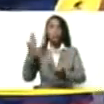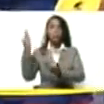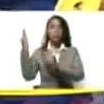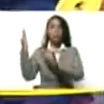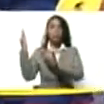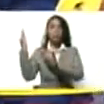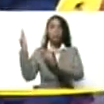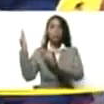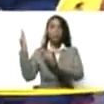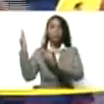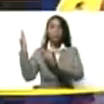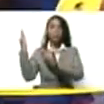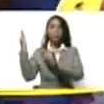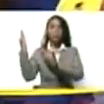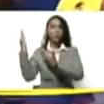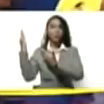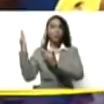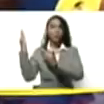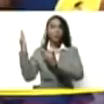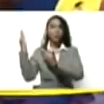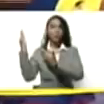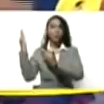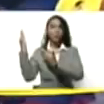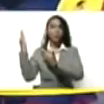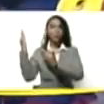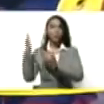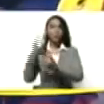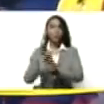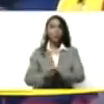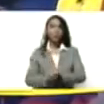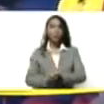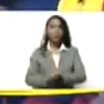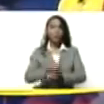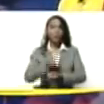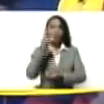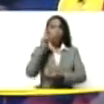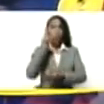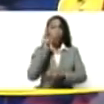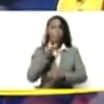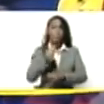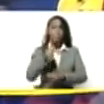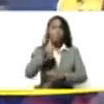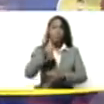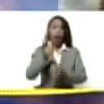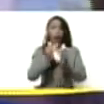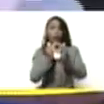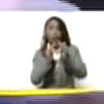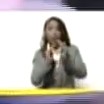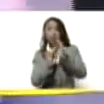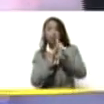dijera quiénes van a ser sus gobernadores sus alcaldes sus legisladores sus concejales